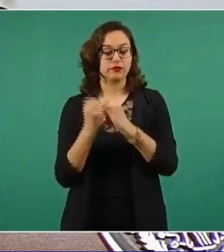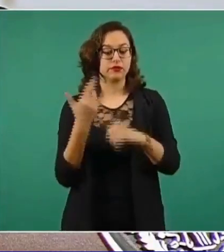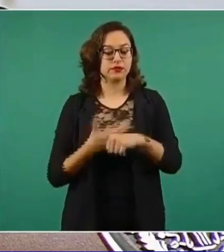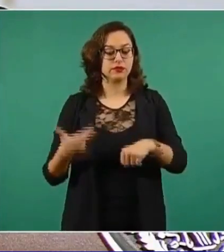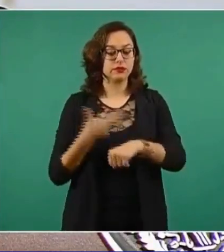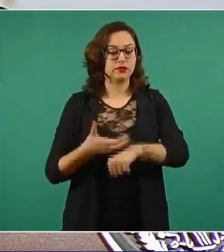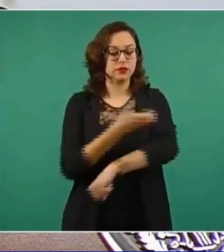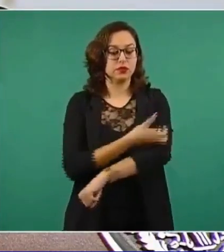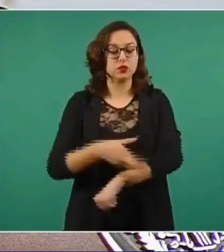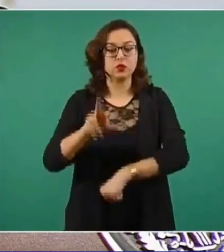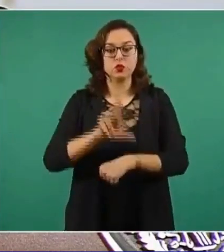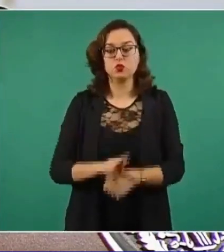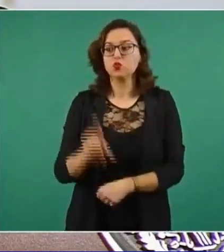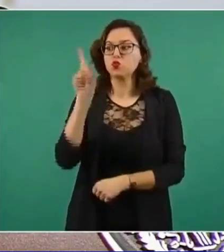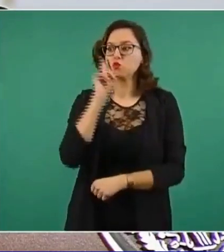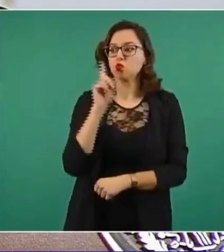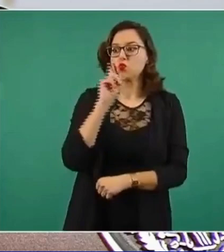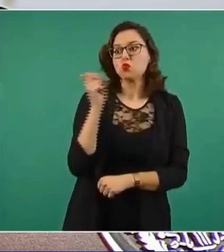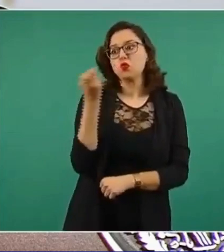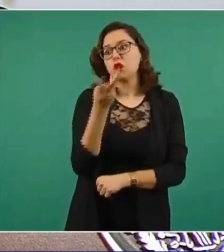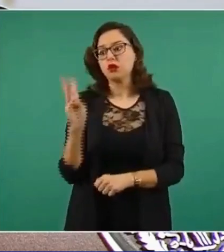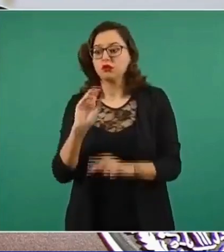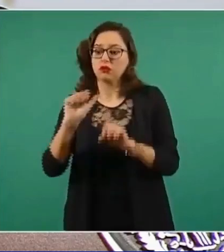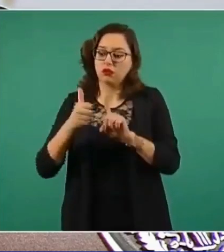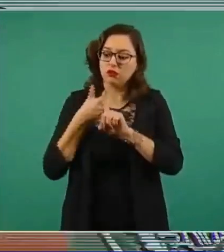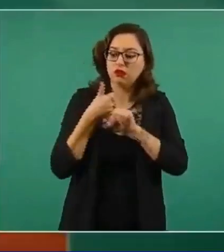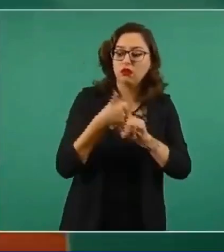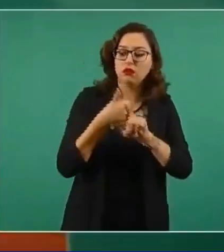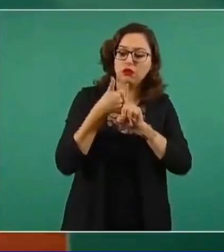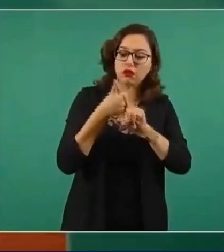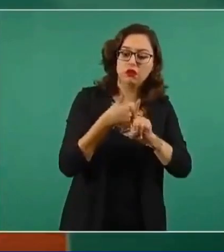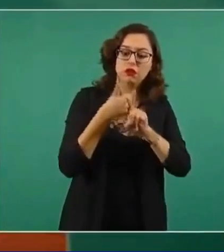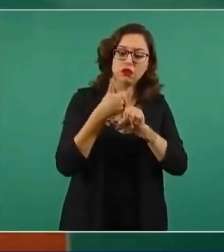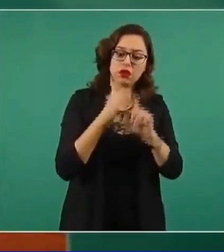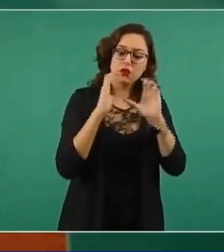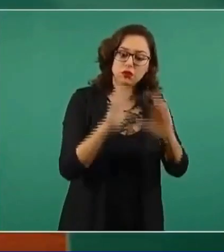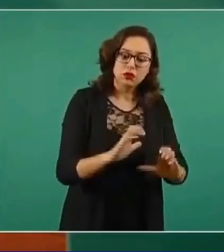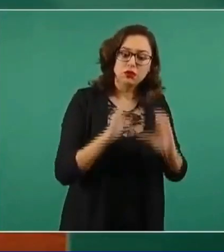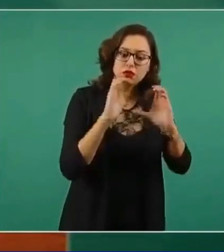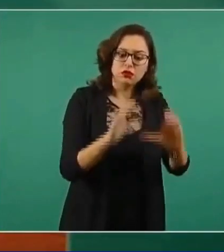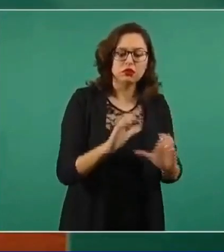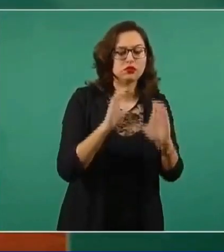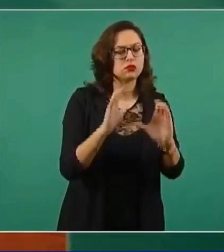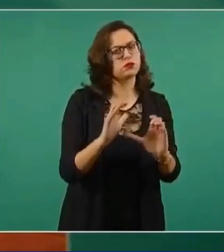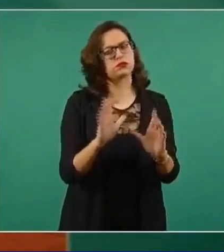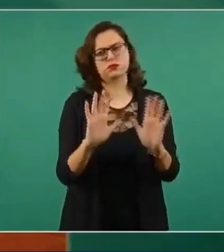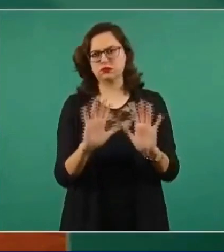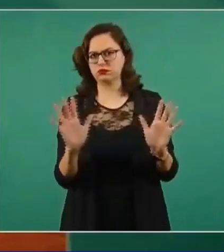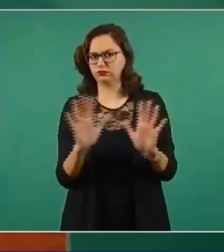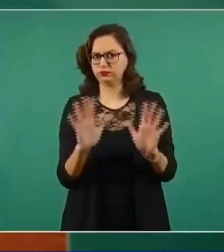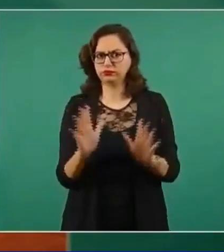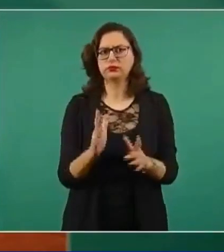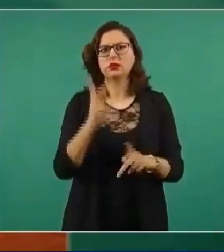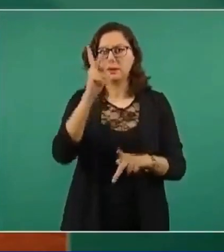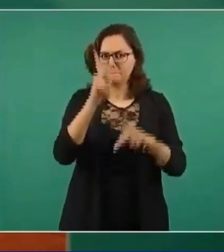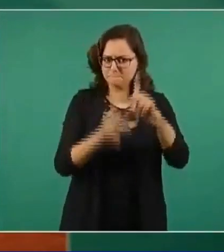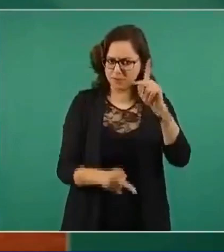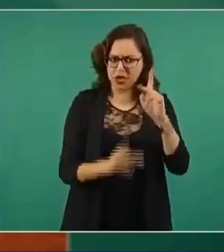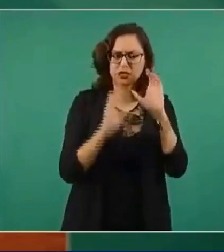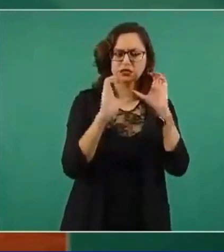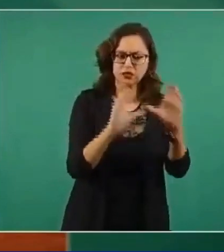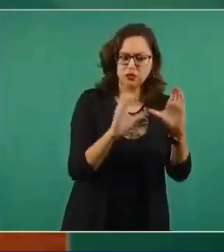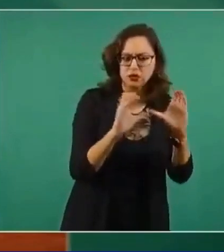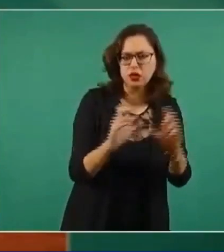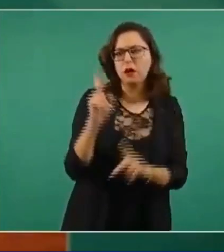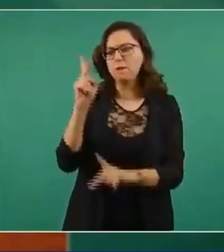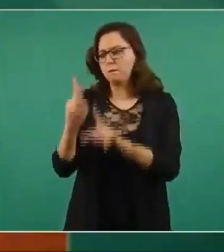mujeres puedan liberar su tiempo para ingresar al mercado laboral o estudiar o